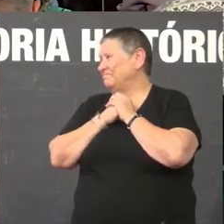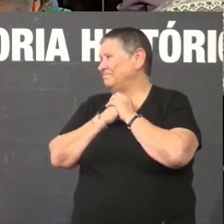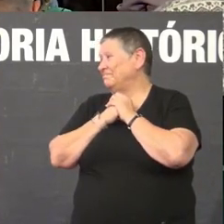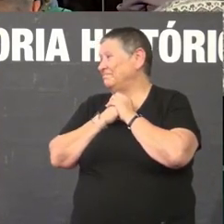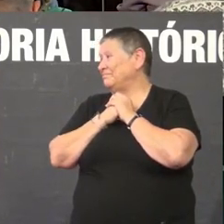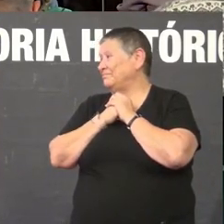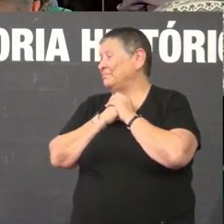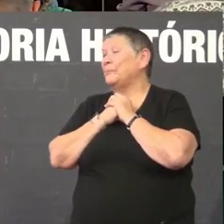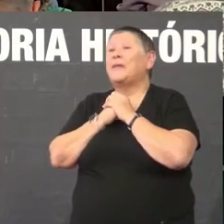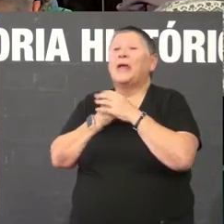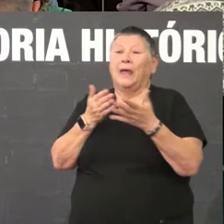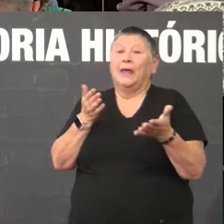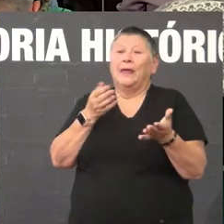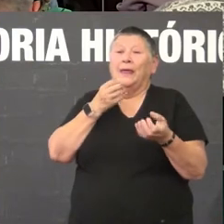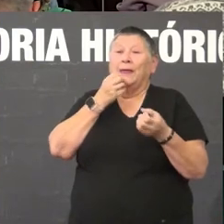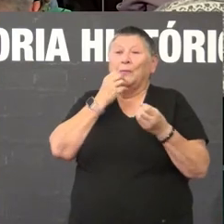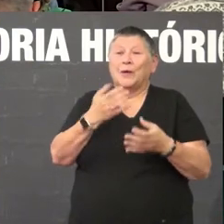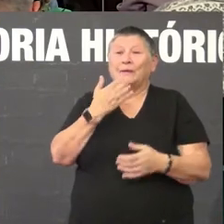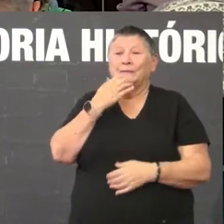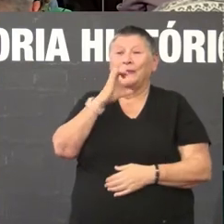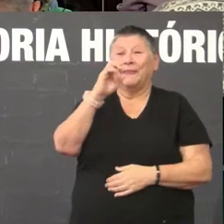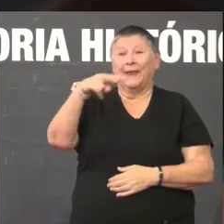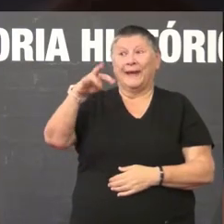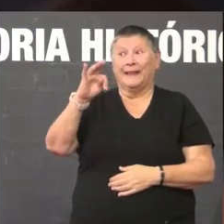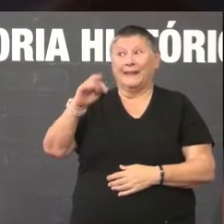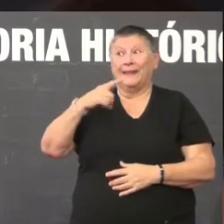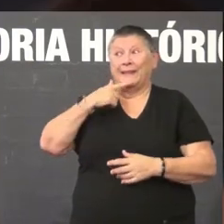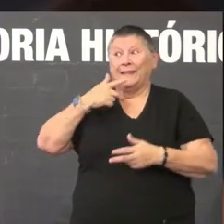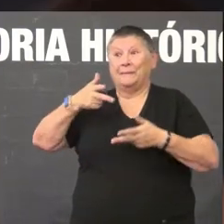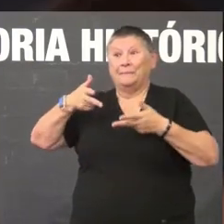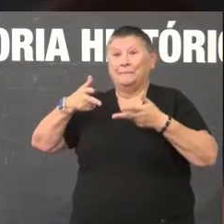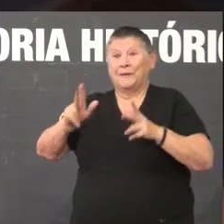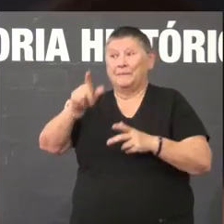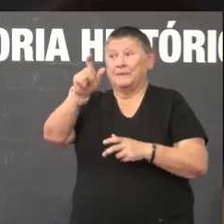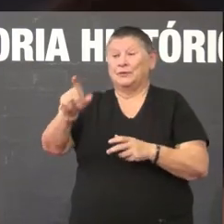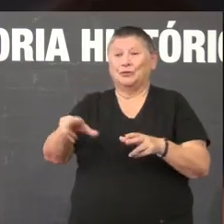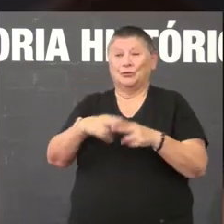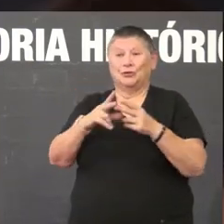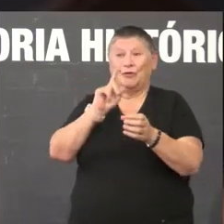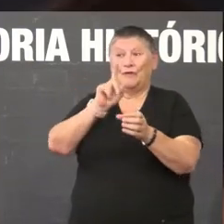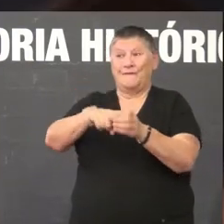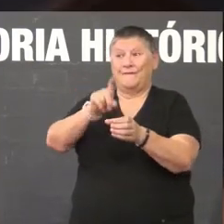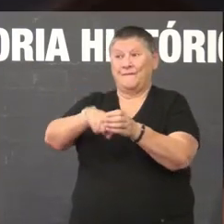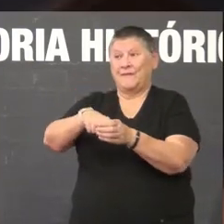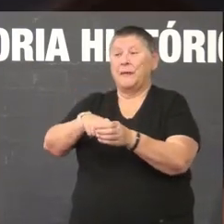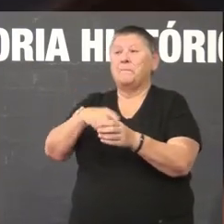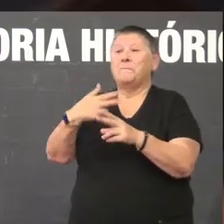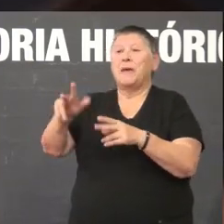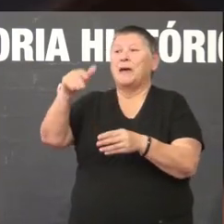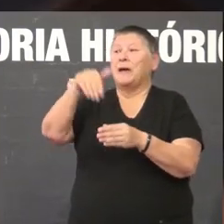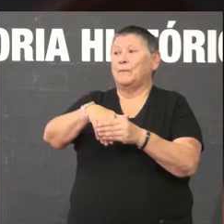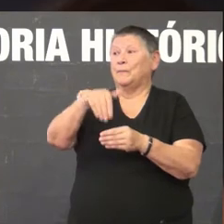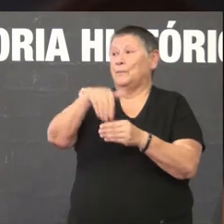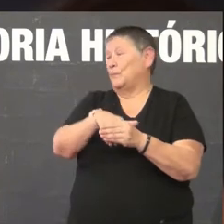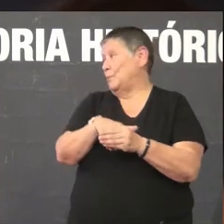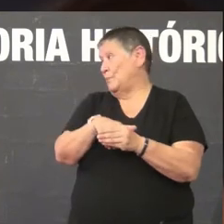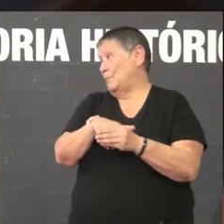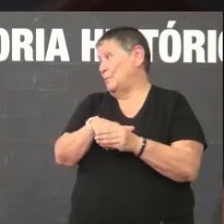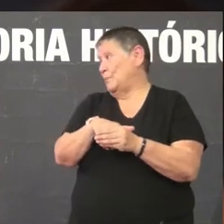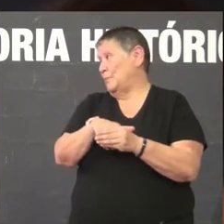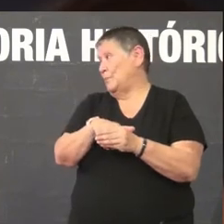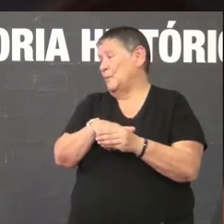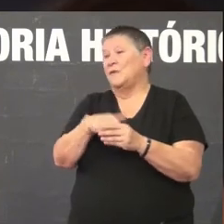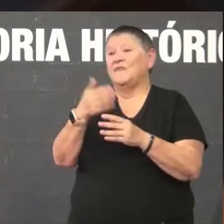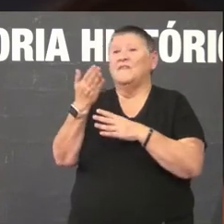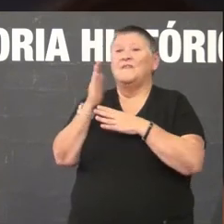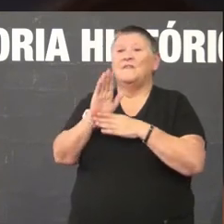e bueno, e se a CNT dá permiso aos seus afiliados e afiliadas para votar no a Frente